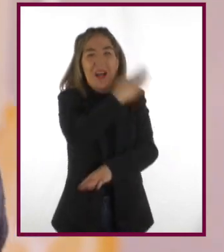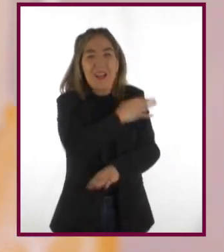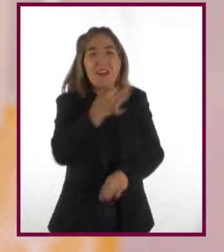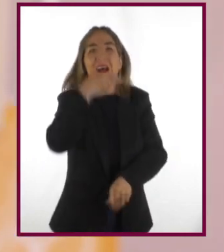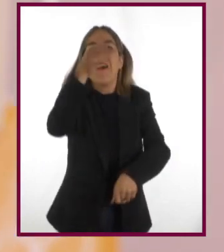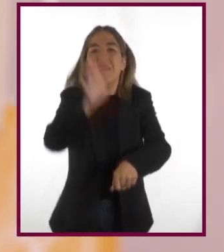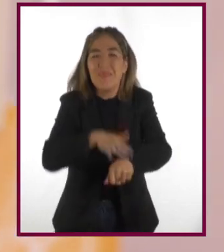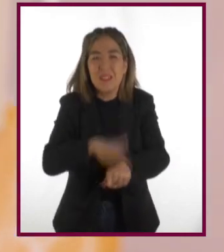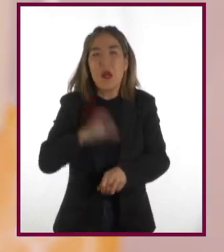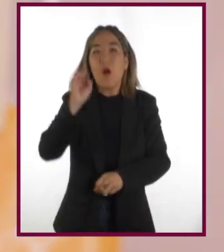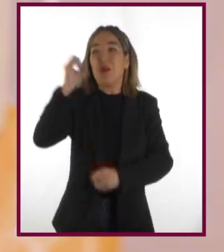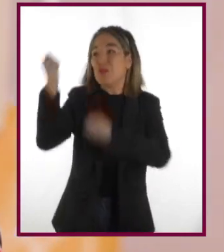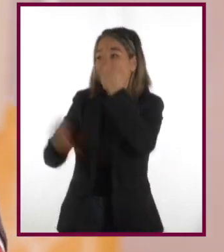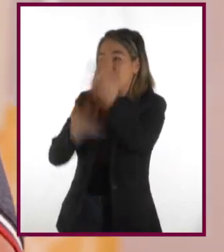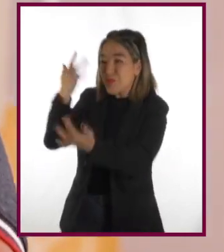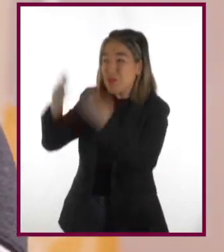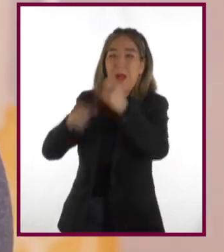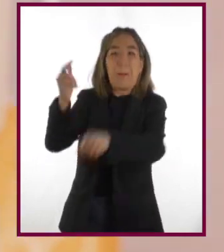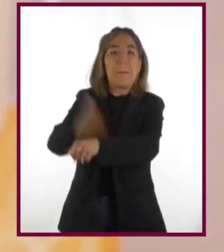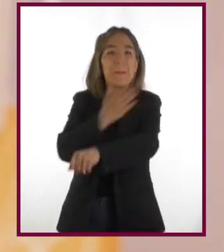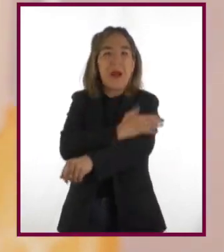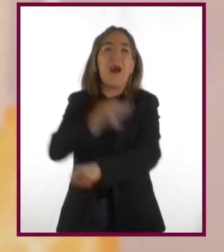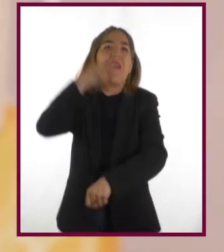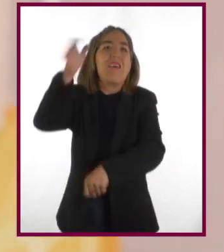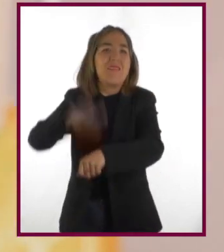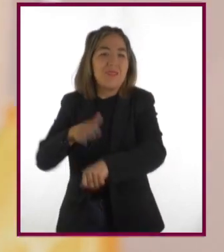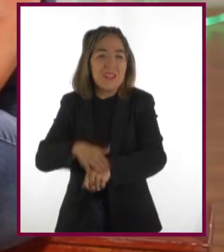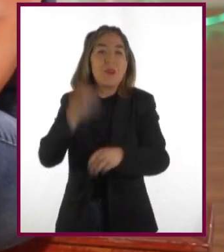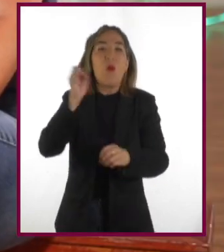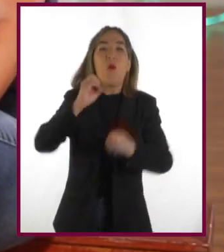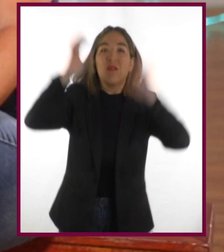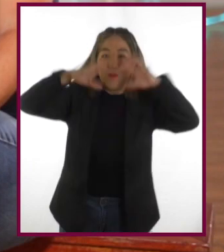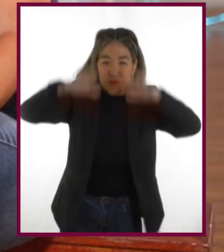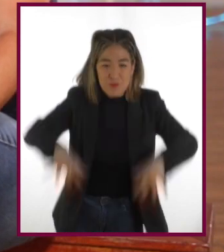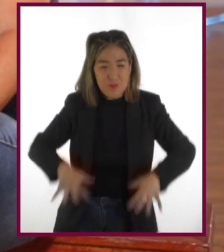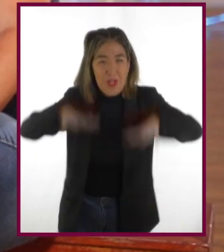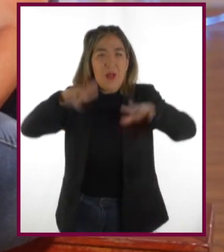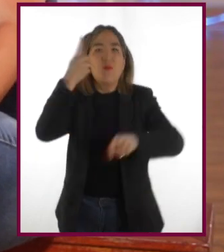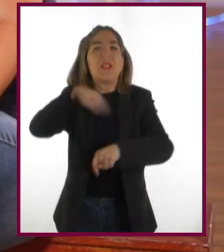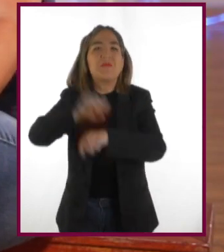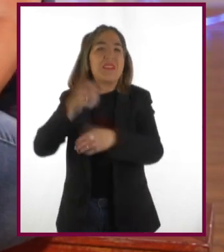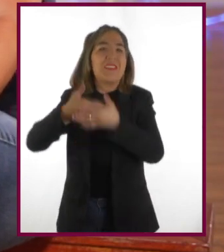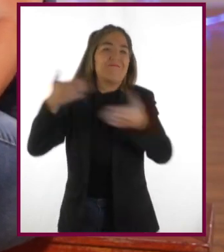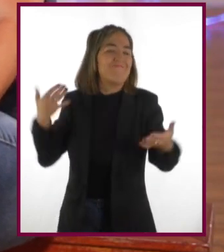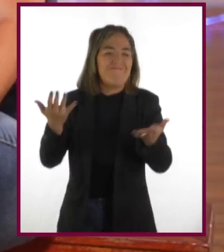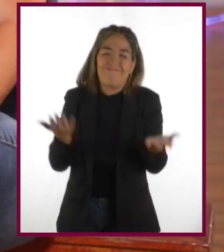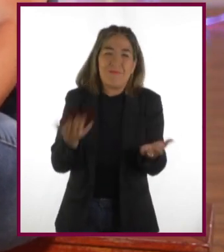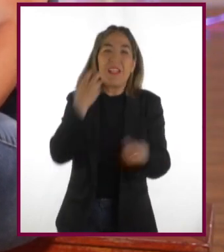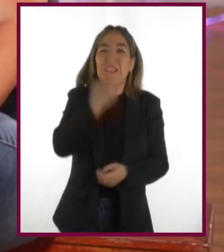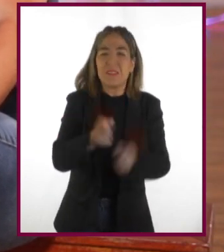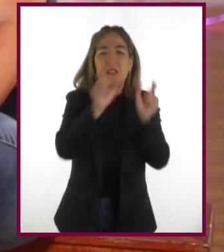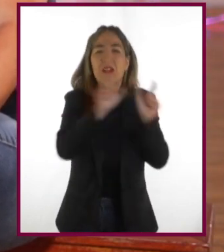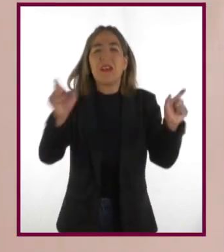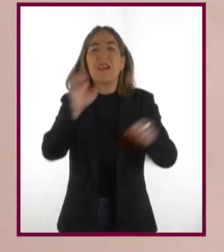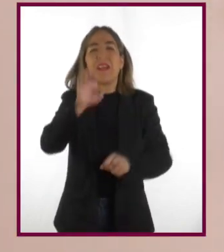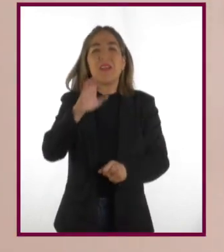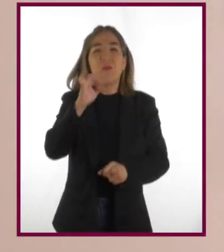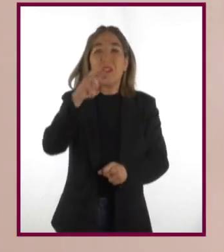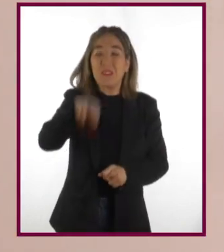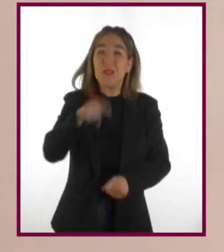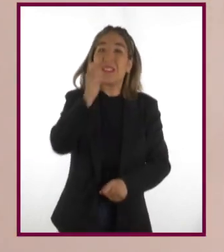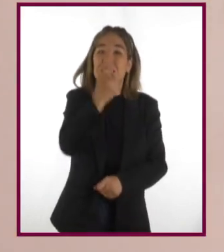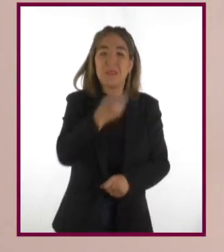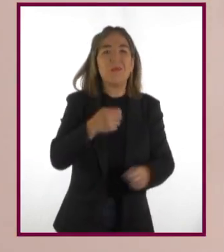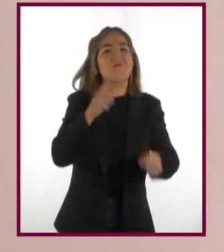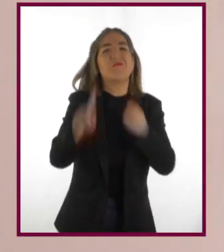anticipación, el movimiento del fuego en un incendio o del agua cuando hay una inundación. Sí, por eso la resolución de las ecuaciones de Navier-Stokes es uno de